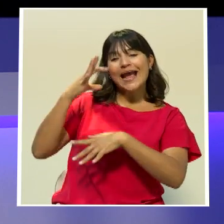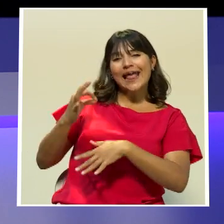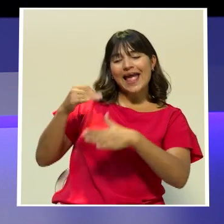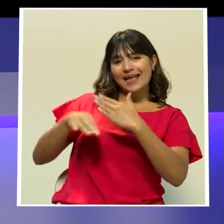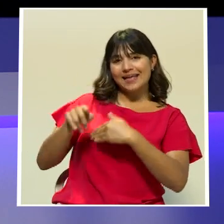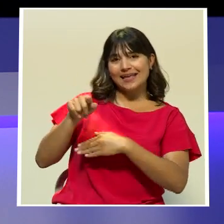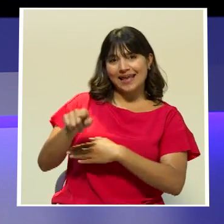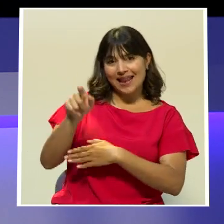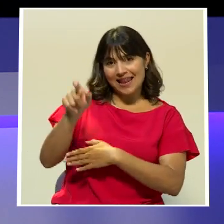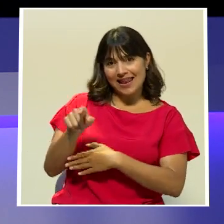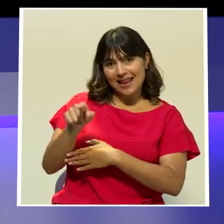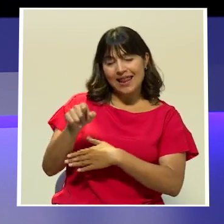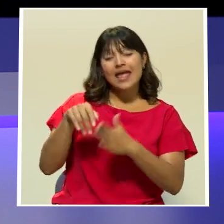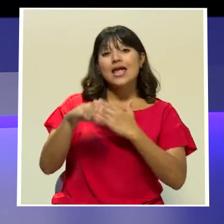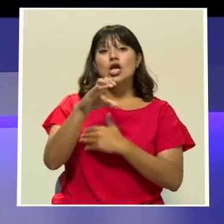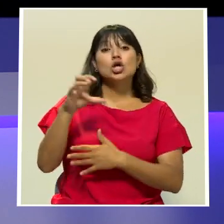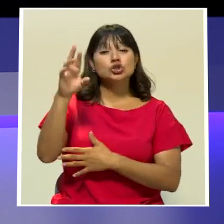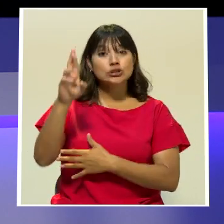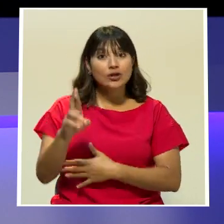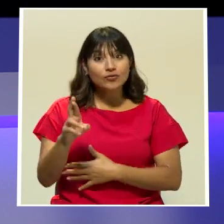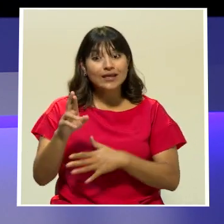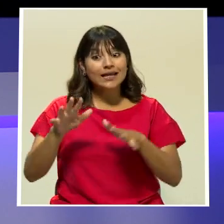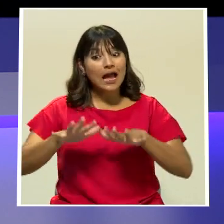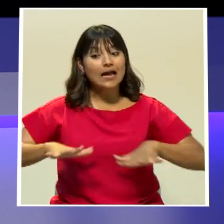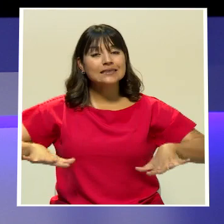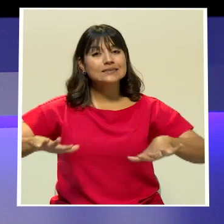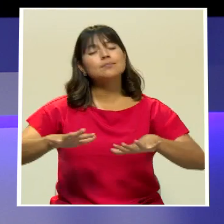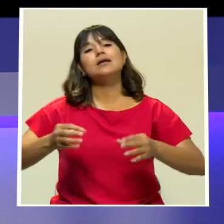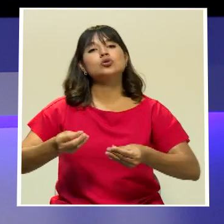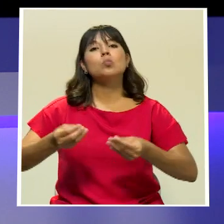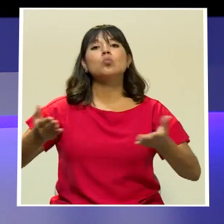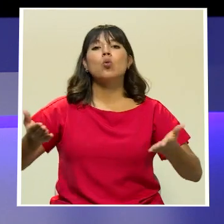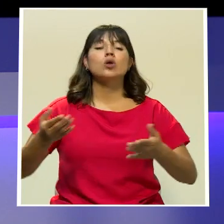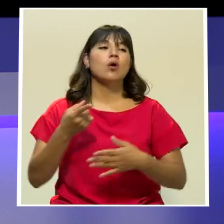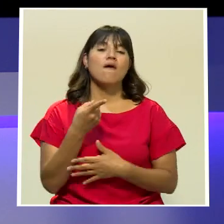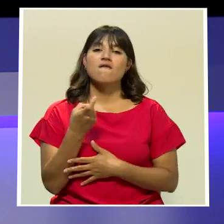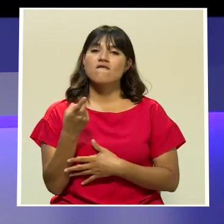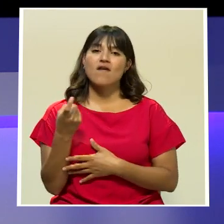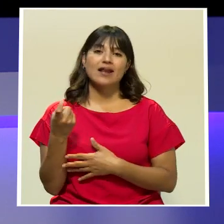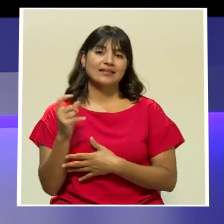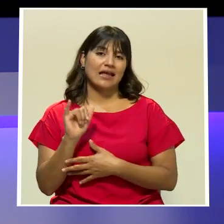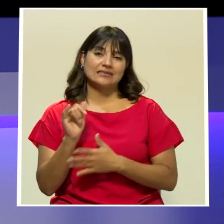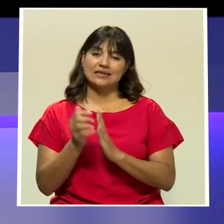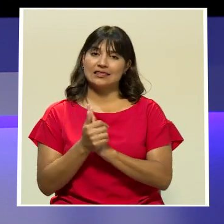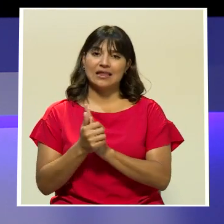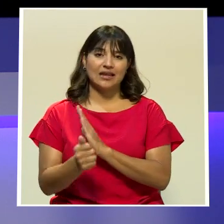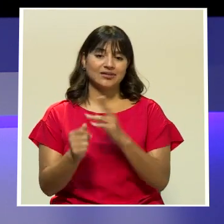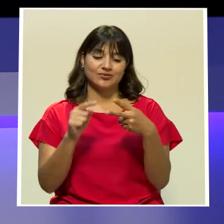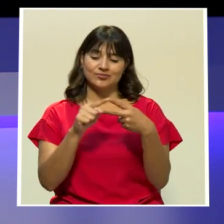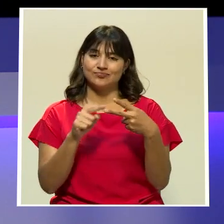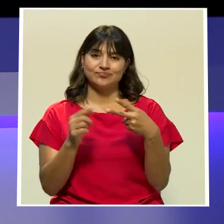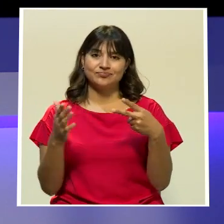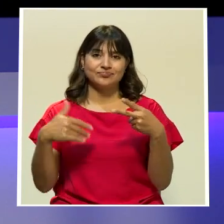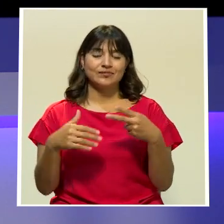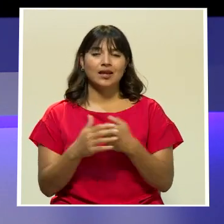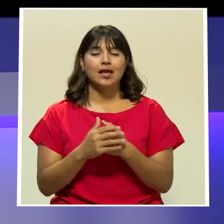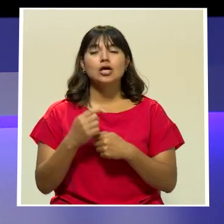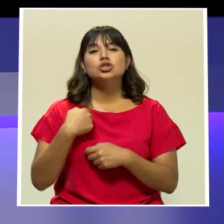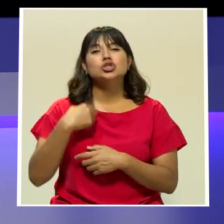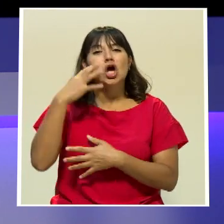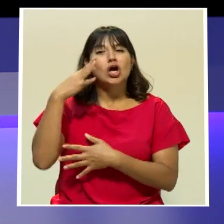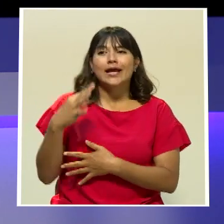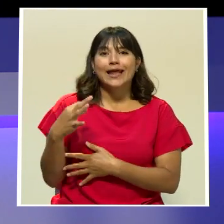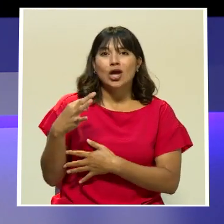Costa Rica, en el espacio público, nosotros tenemos un déficit de talento. Yo creo que hemos ahuyentado